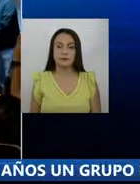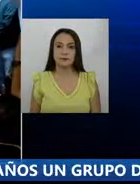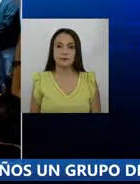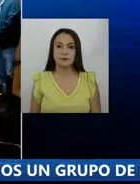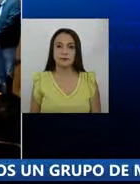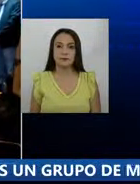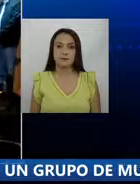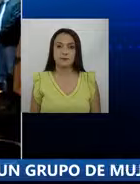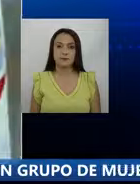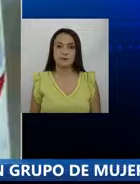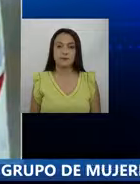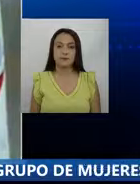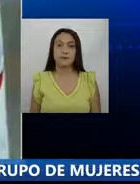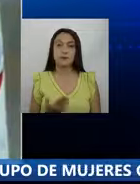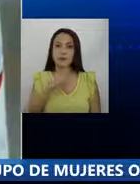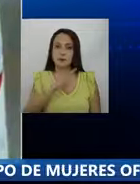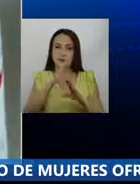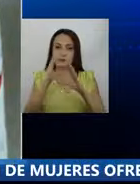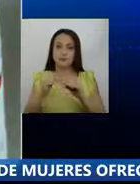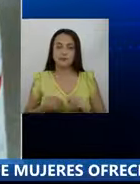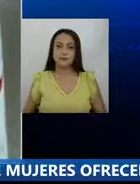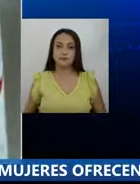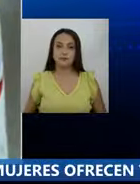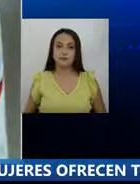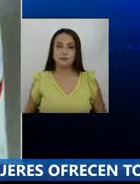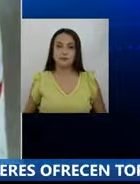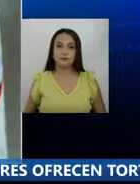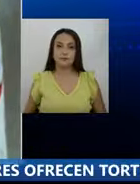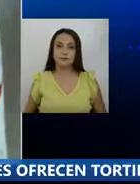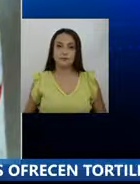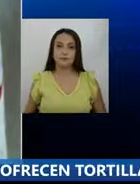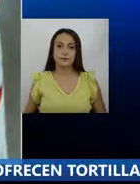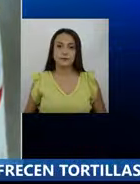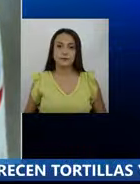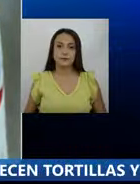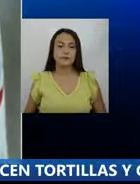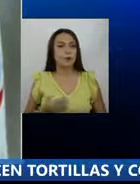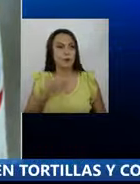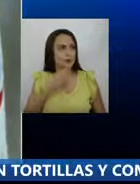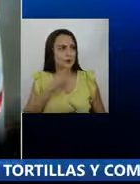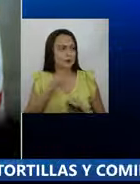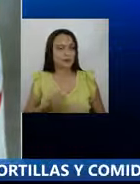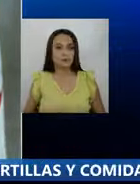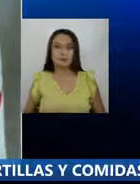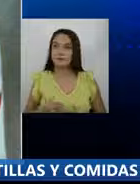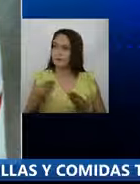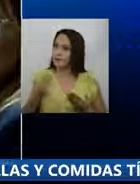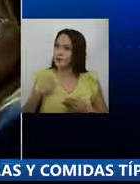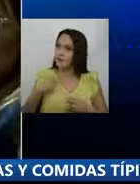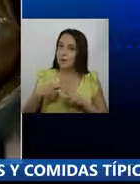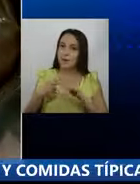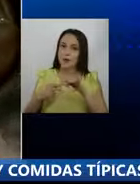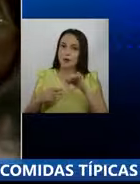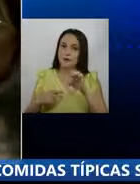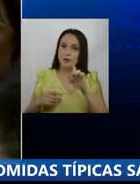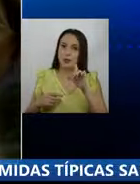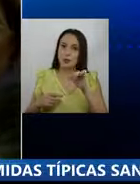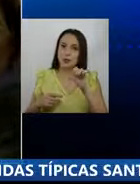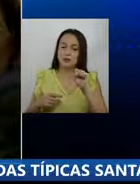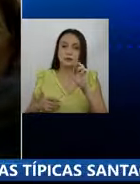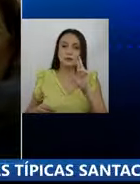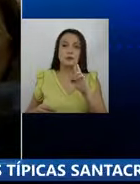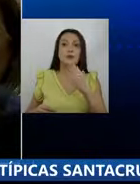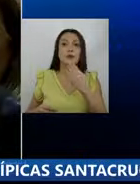Hola, buenas tardes. Días. Buenos días, don Juan. Muy buenas. ¿Cómo está? Mi nombre es José Luis Rodríguez. Gracias,